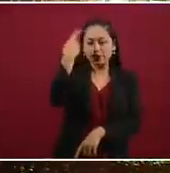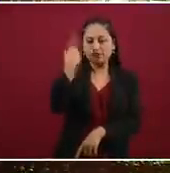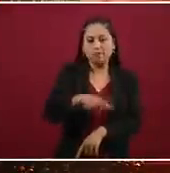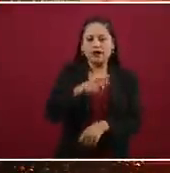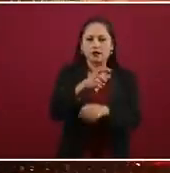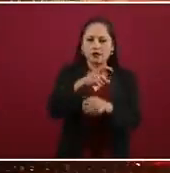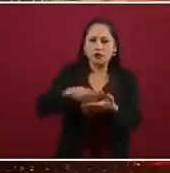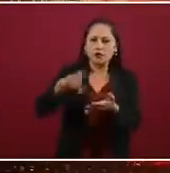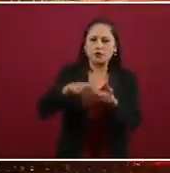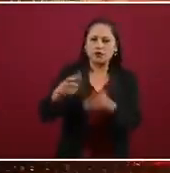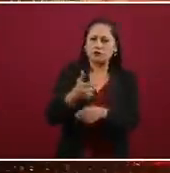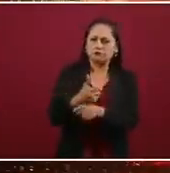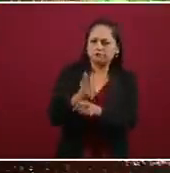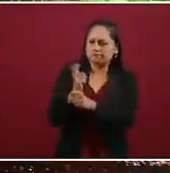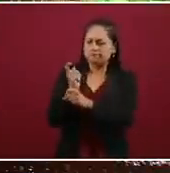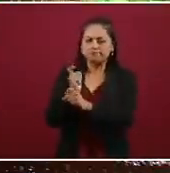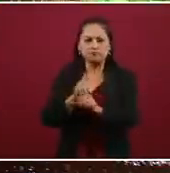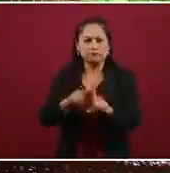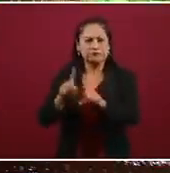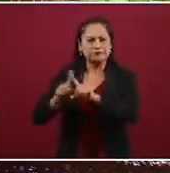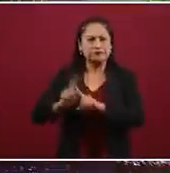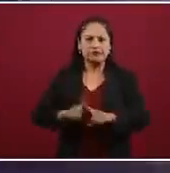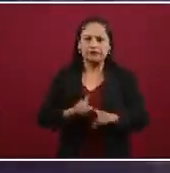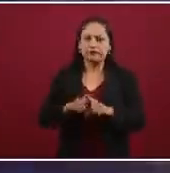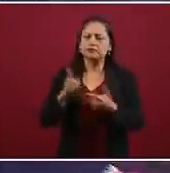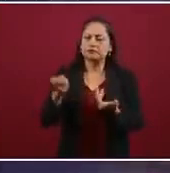cañones, armas. Así que hay que recordar